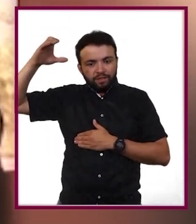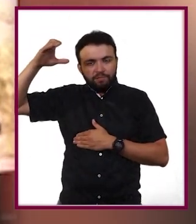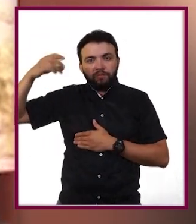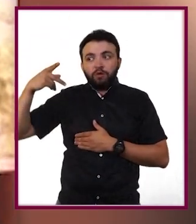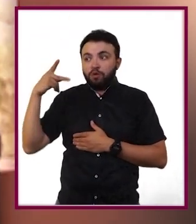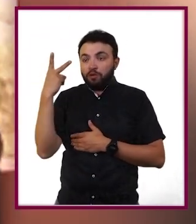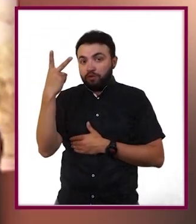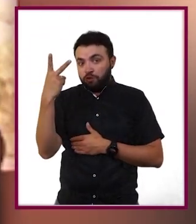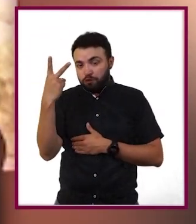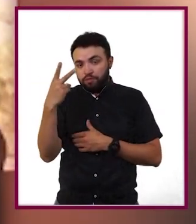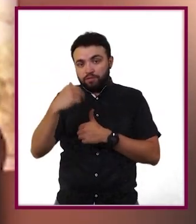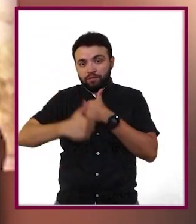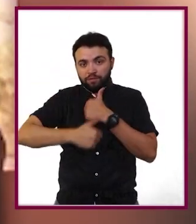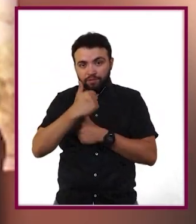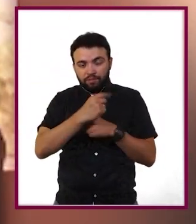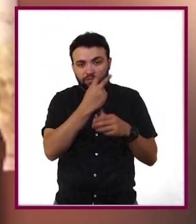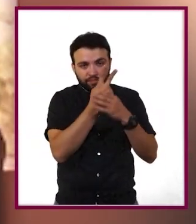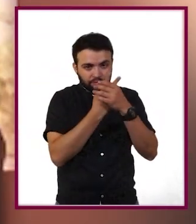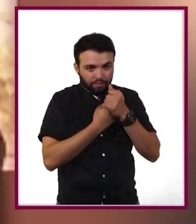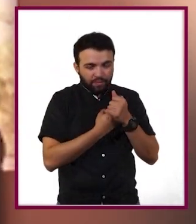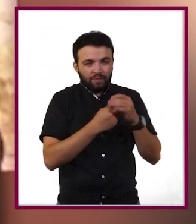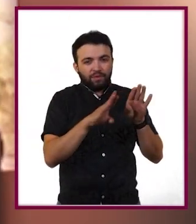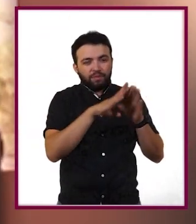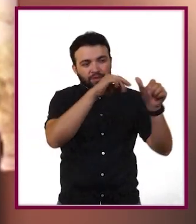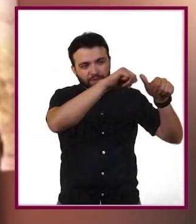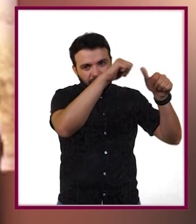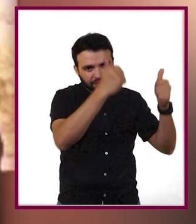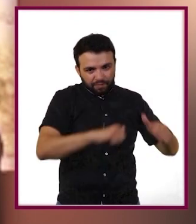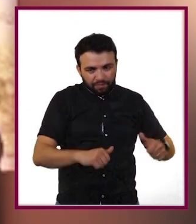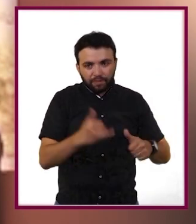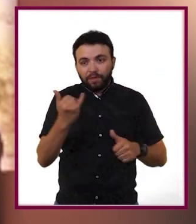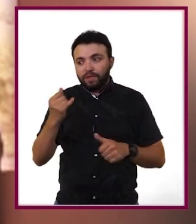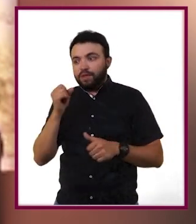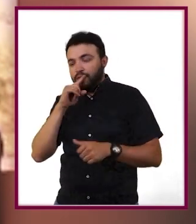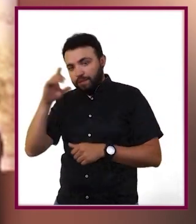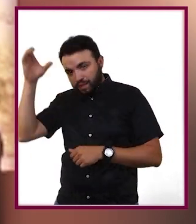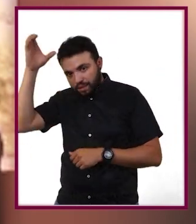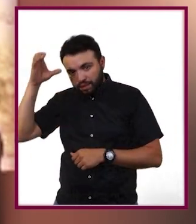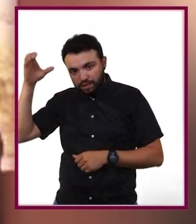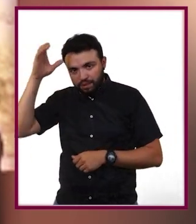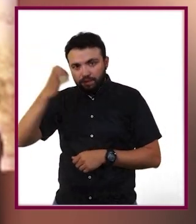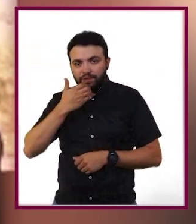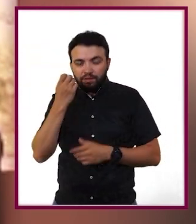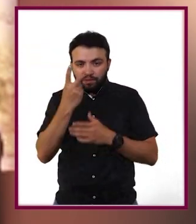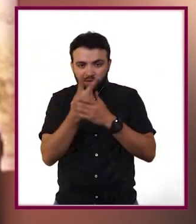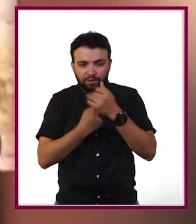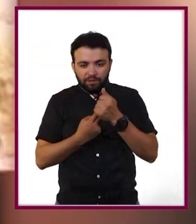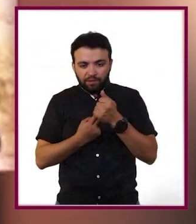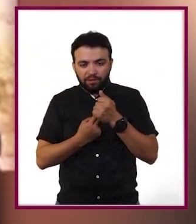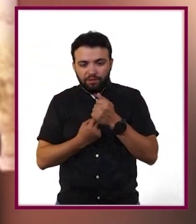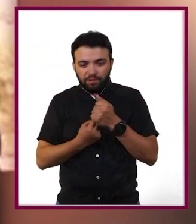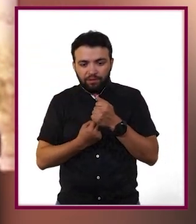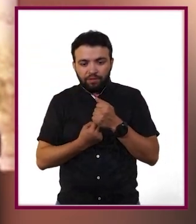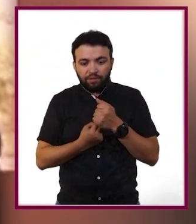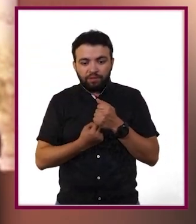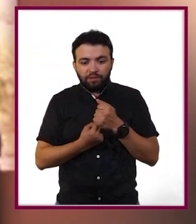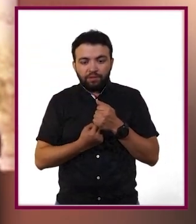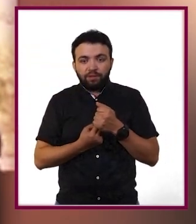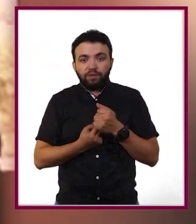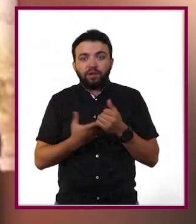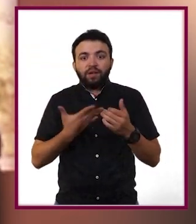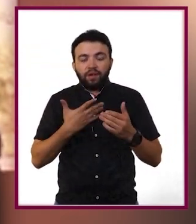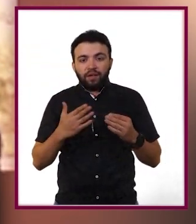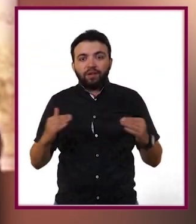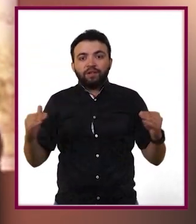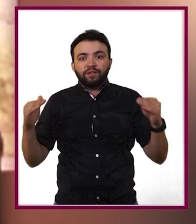Y curiosamente, las dos carreras, tanto de artes plásticas como de la carrera de ciencias en la